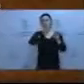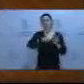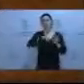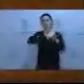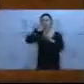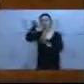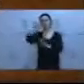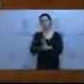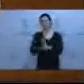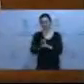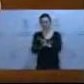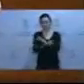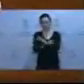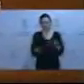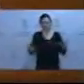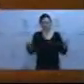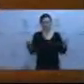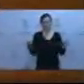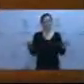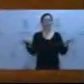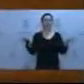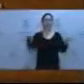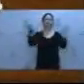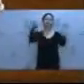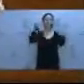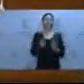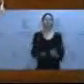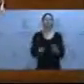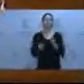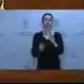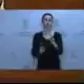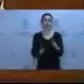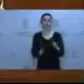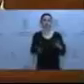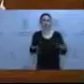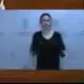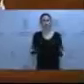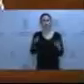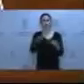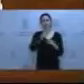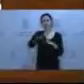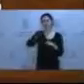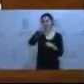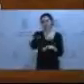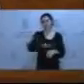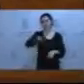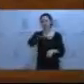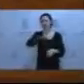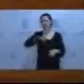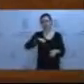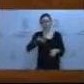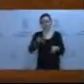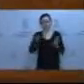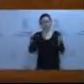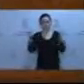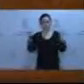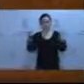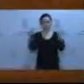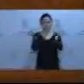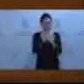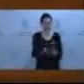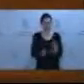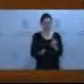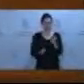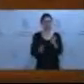% de reducción. Y todas las demás comunidades autónomas, claro que han reducido, claro que han reducido, pero fíjese,